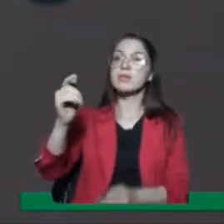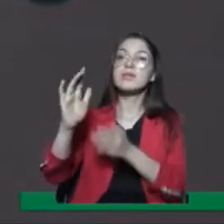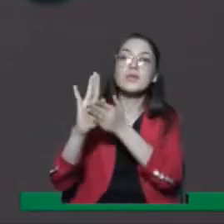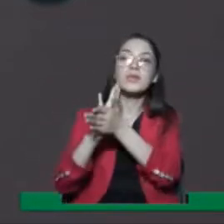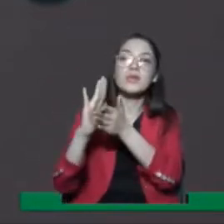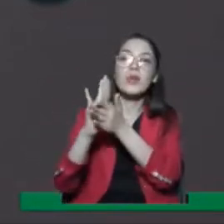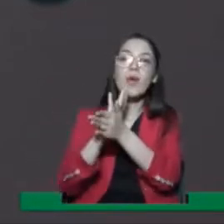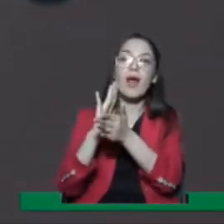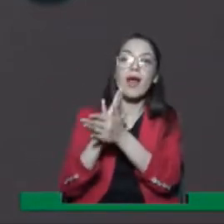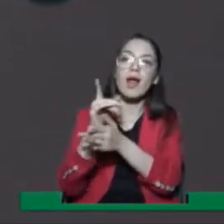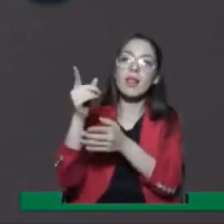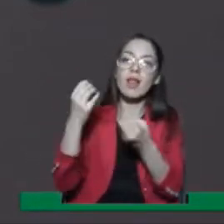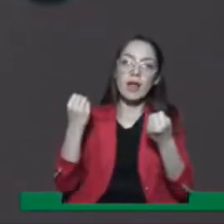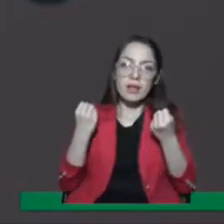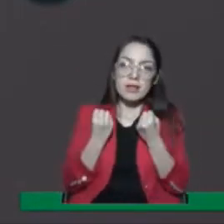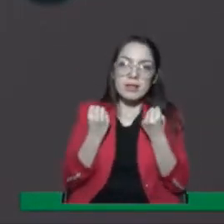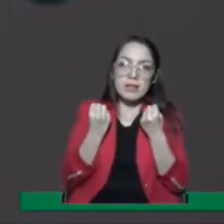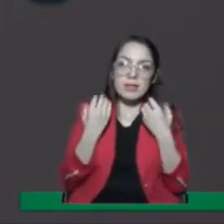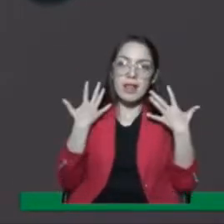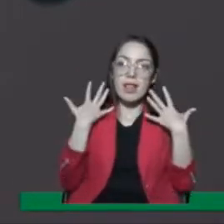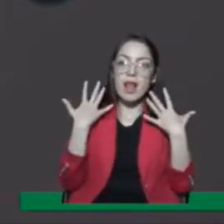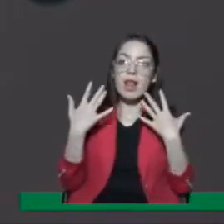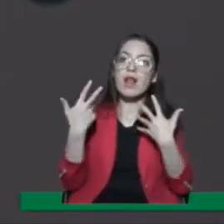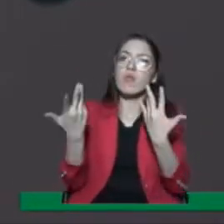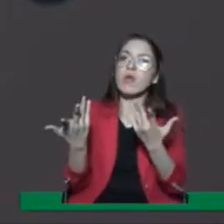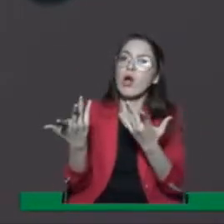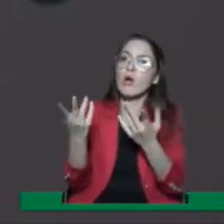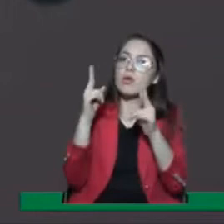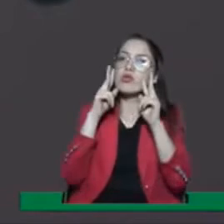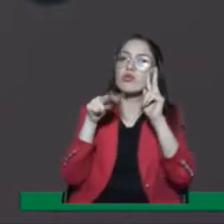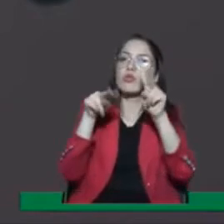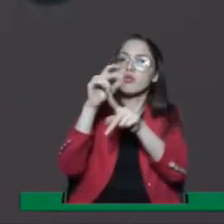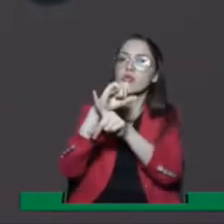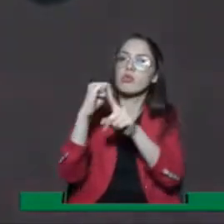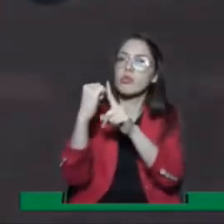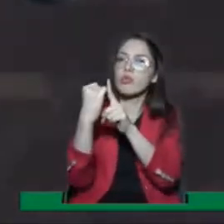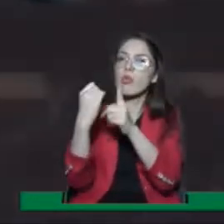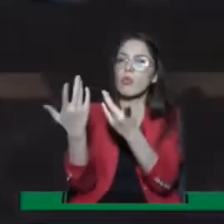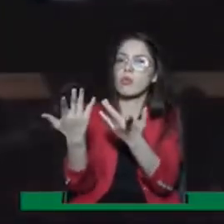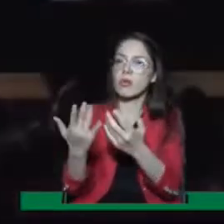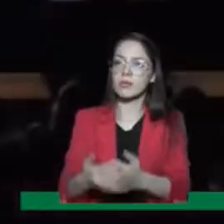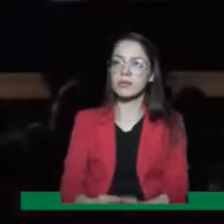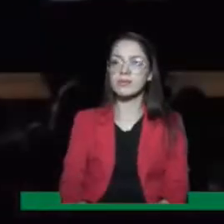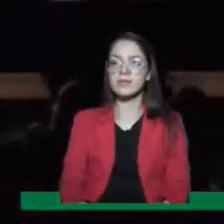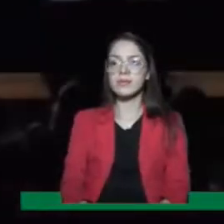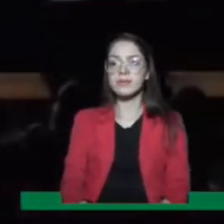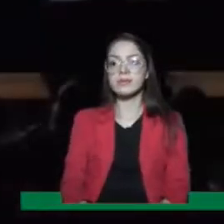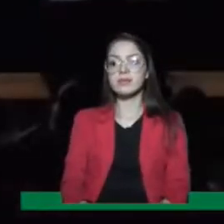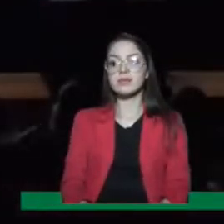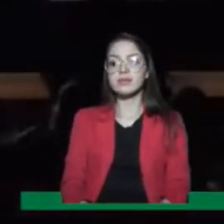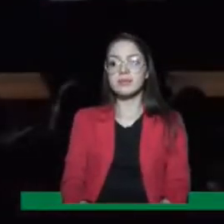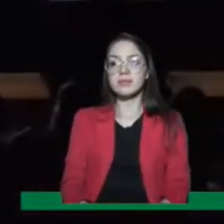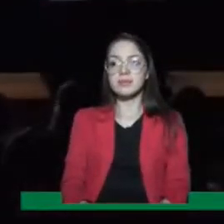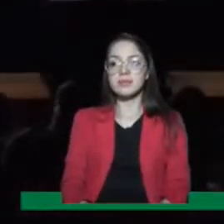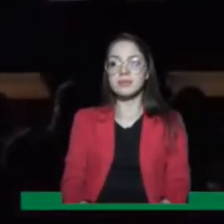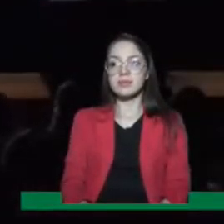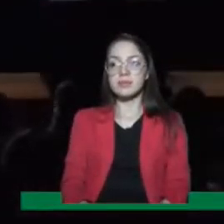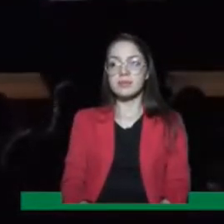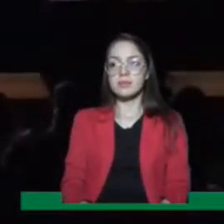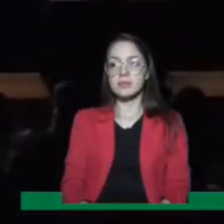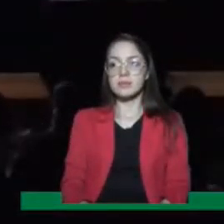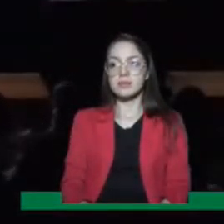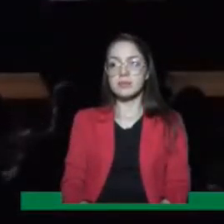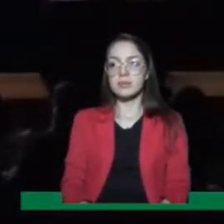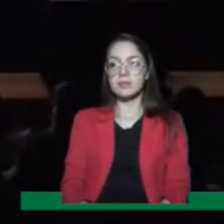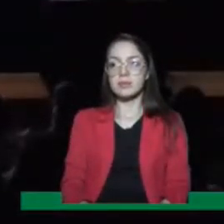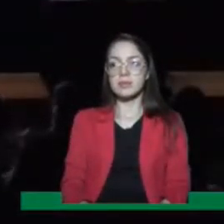cómo se implementa el turismo social muchas gracias bueno quiero partir de que